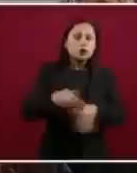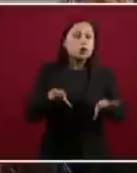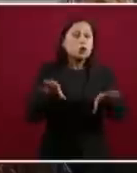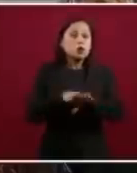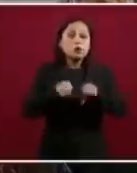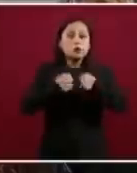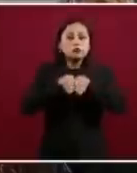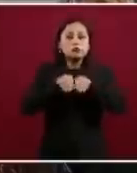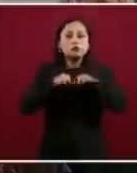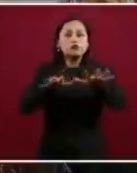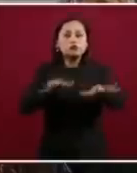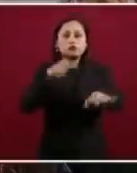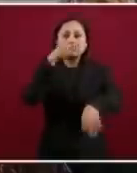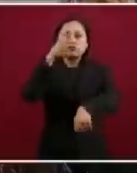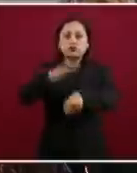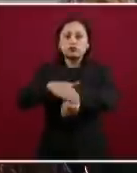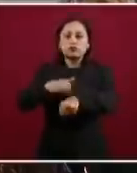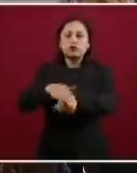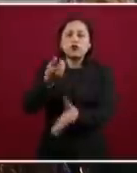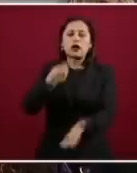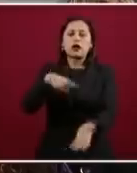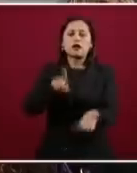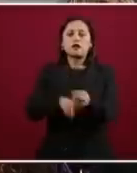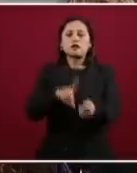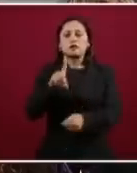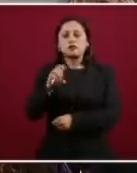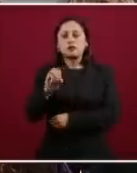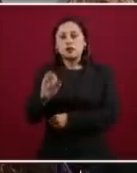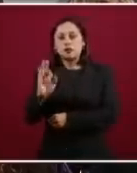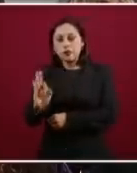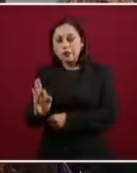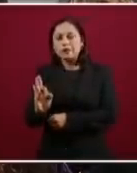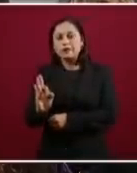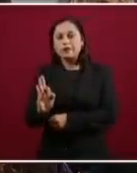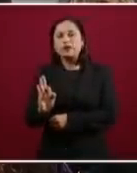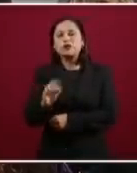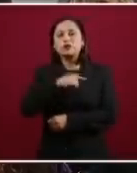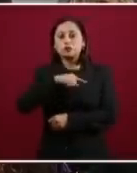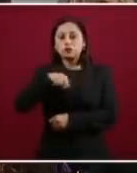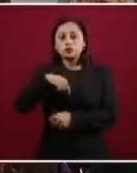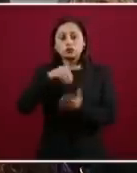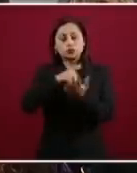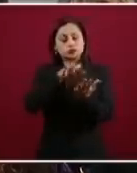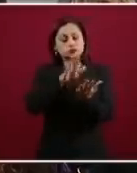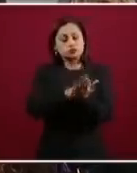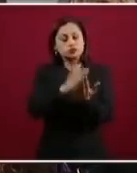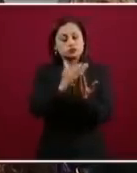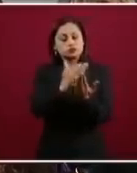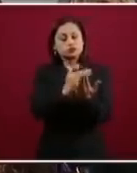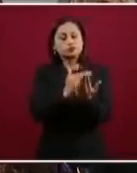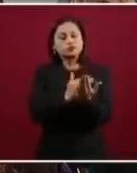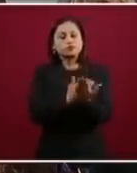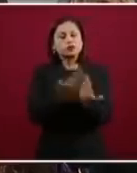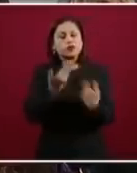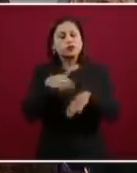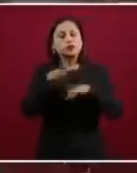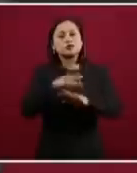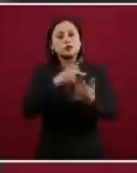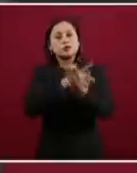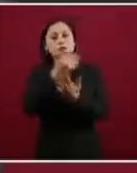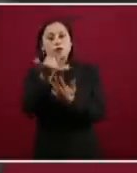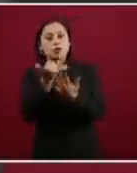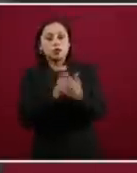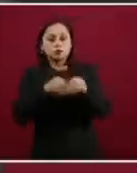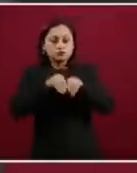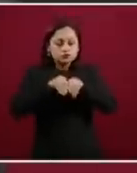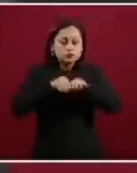de la convocatoria en el Diario Oficial de la Federación. Vamos a difundir la información sobre el proyecto por todos los medios.